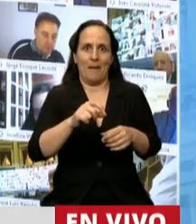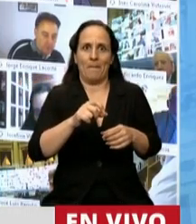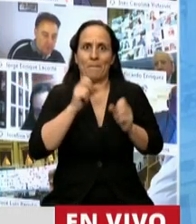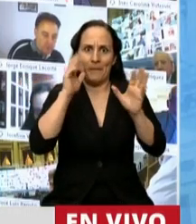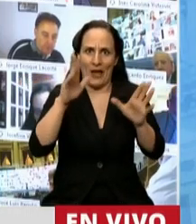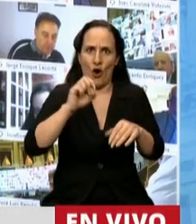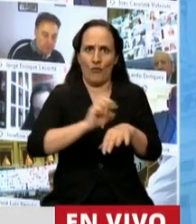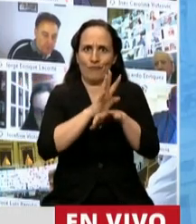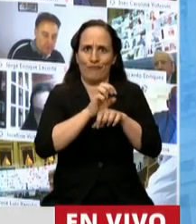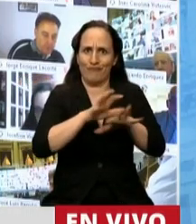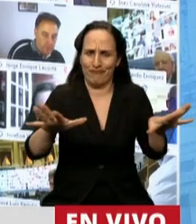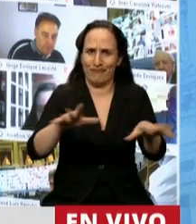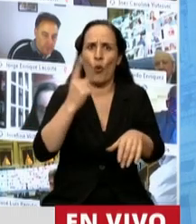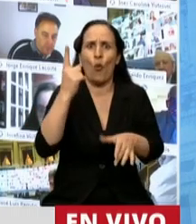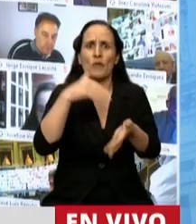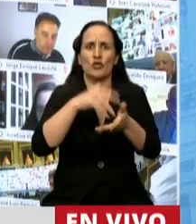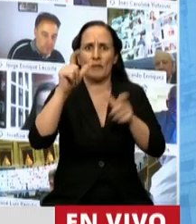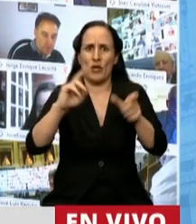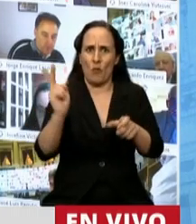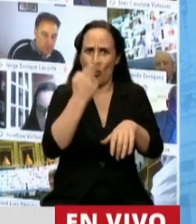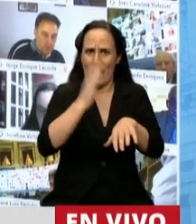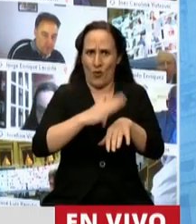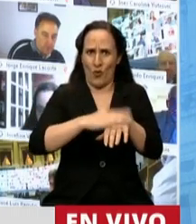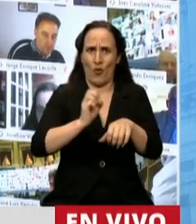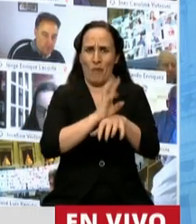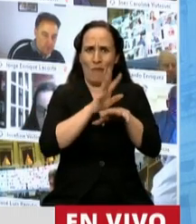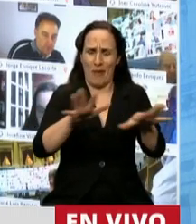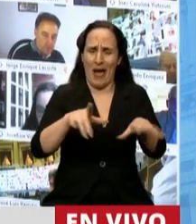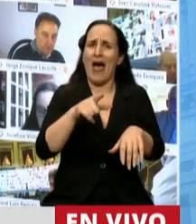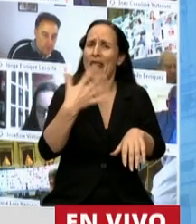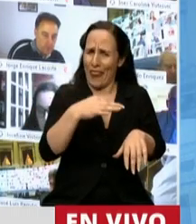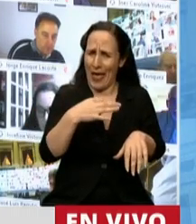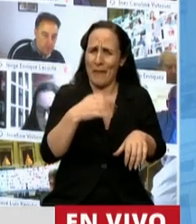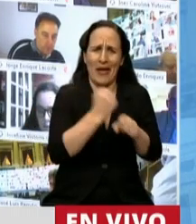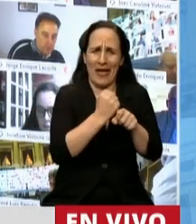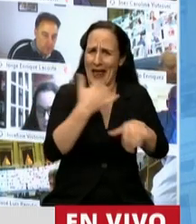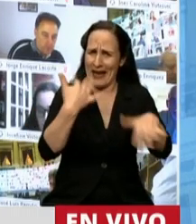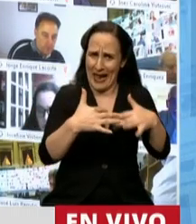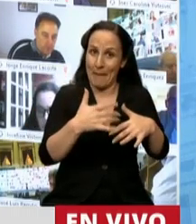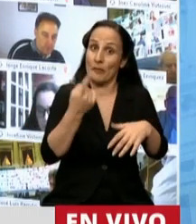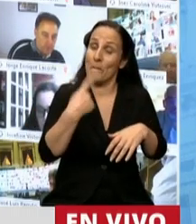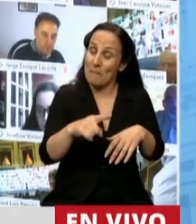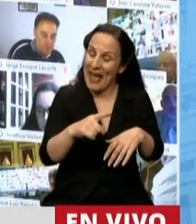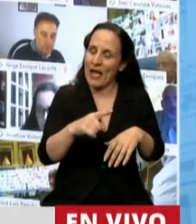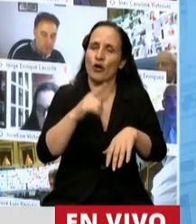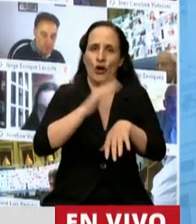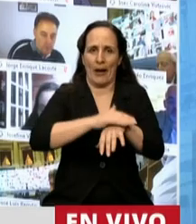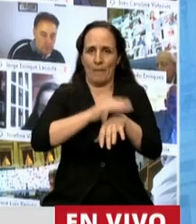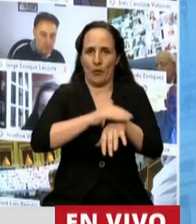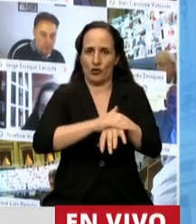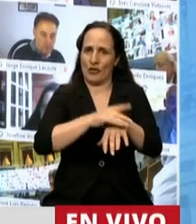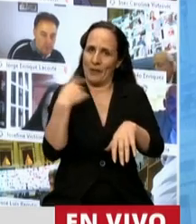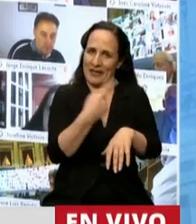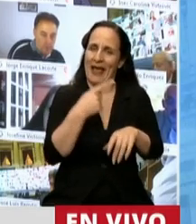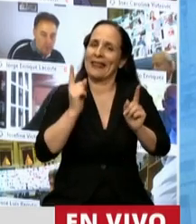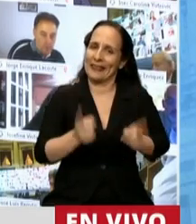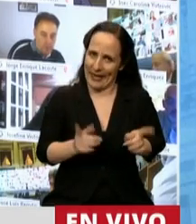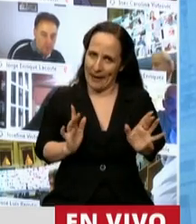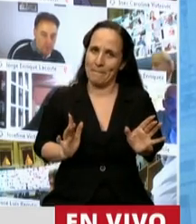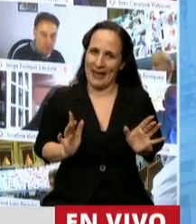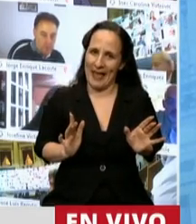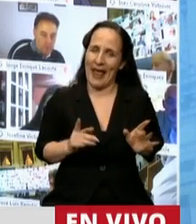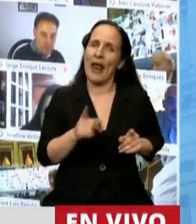más de 1 millón de muertos en el mundo, debemos actuar con la mayor celeridad, pero también responsablemente. Y no es una cuestión menor